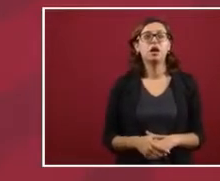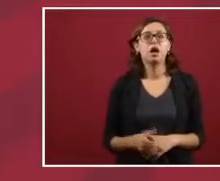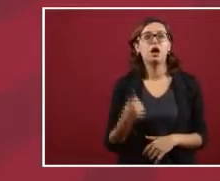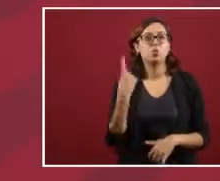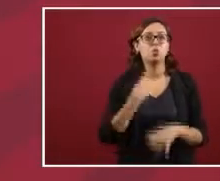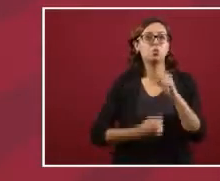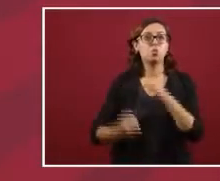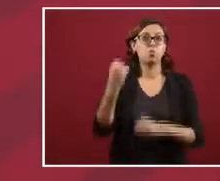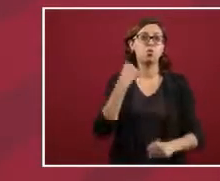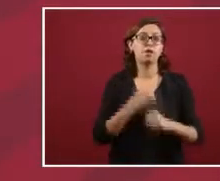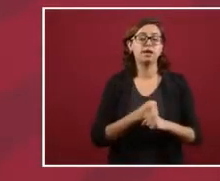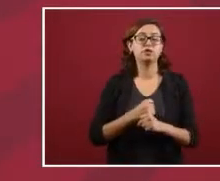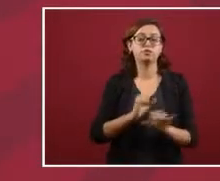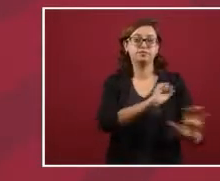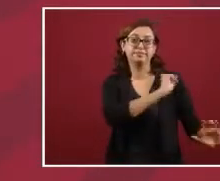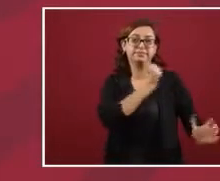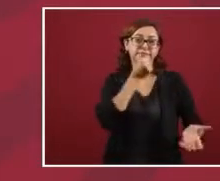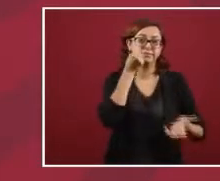ejerció